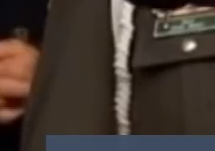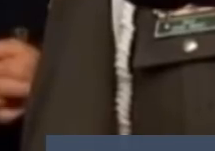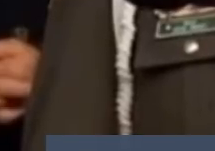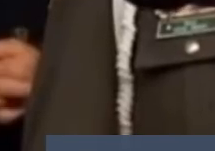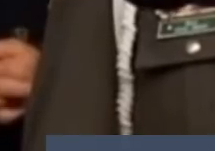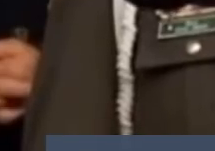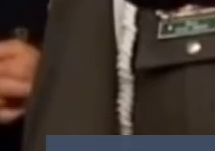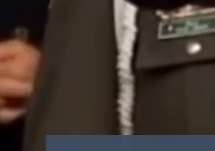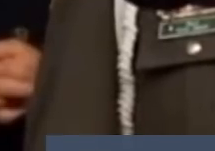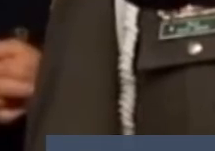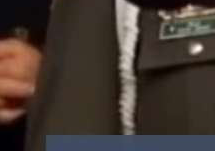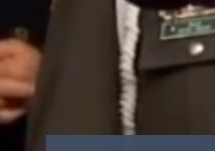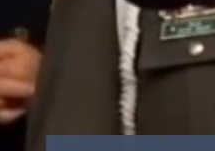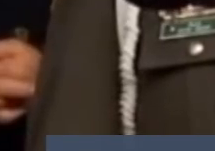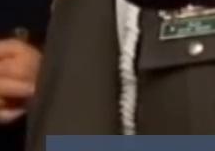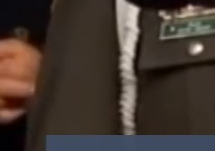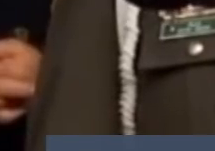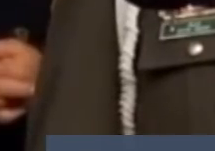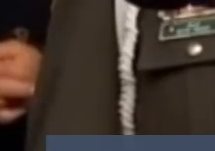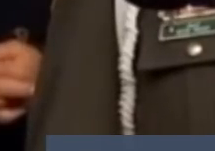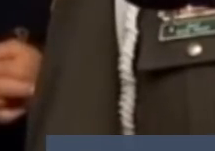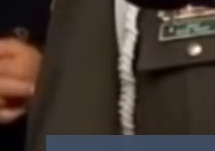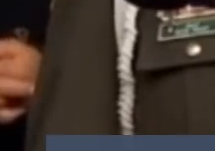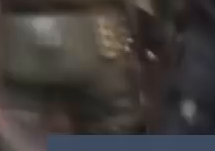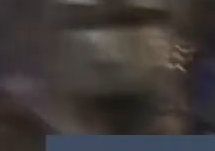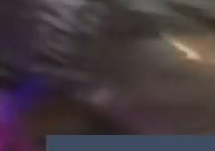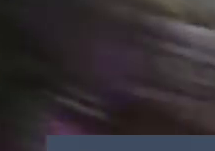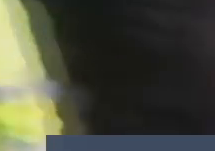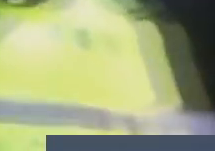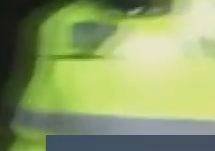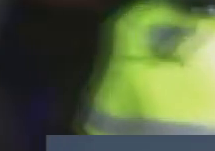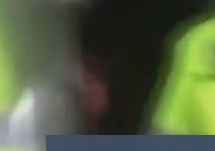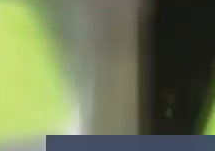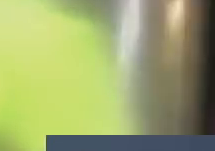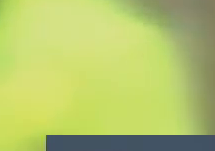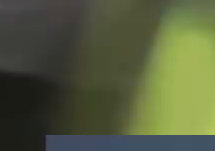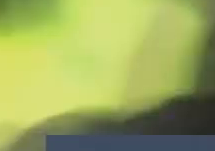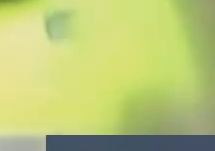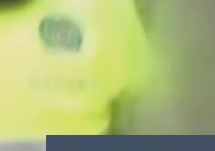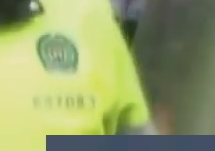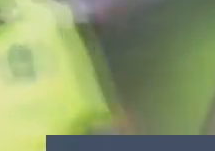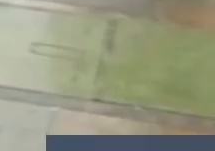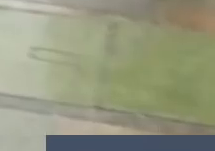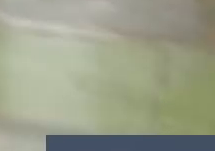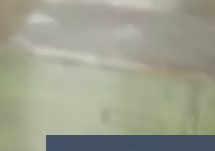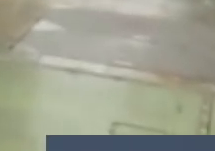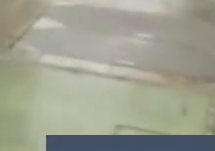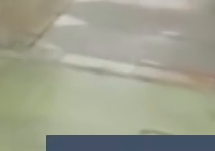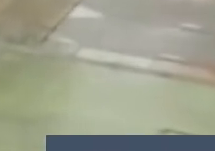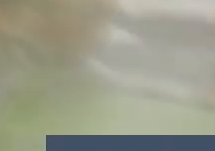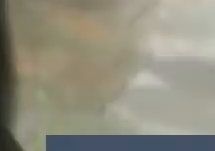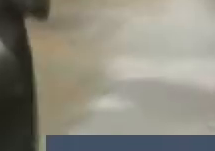Jorge Luis Vargas Valencia, que se da en medio de fuertes cuestionamientos por los abusos y excesos cometidos por miembros de la fuerza